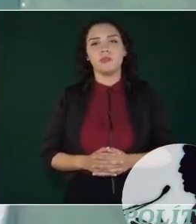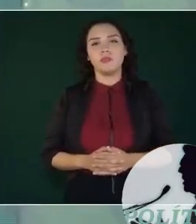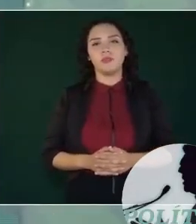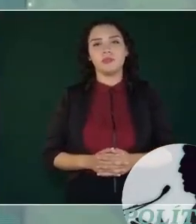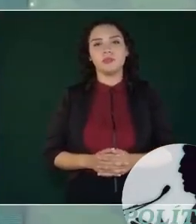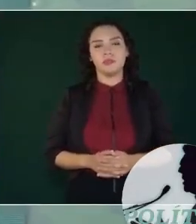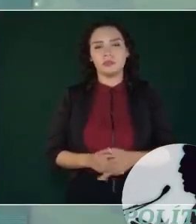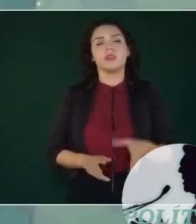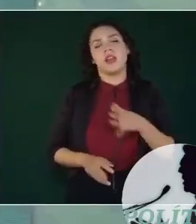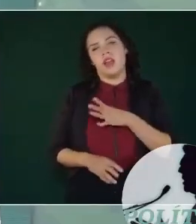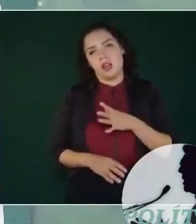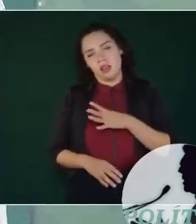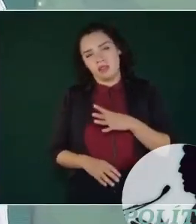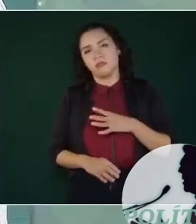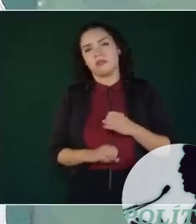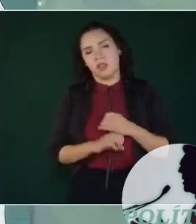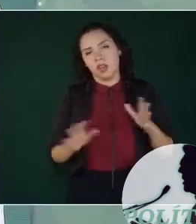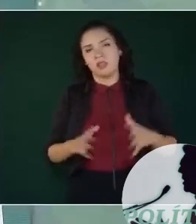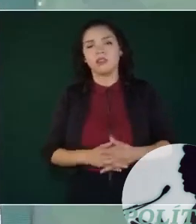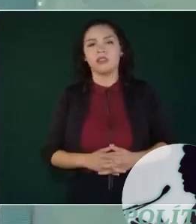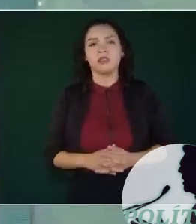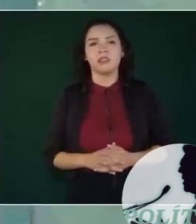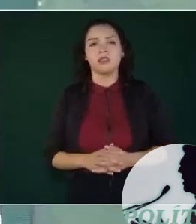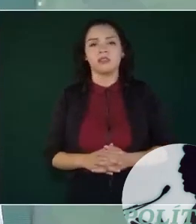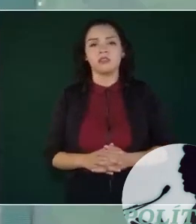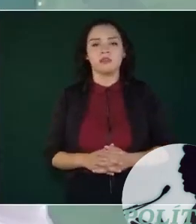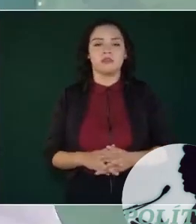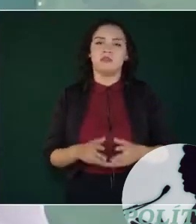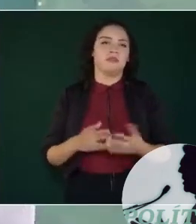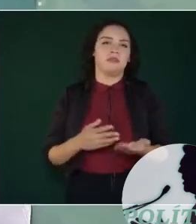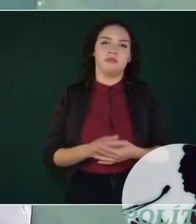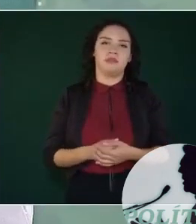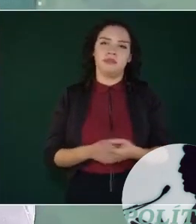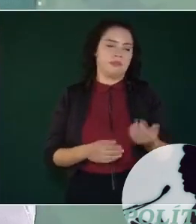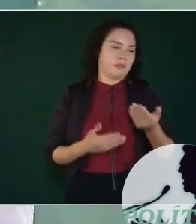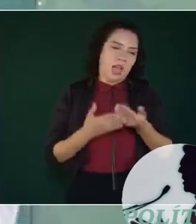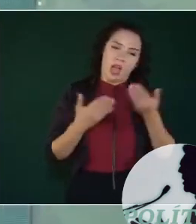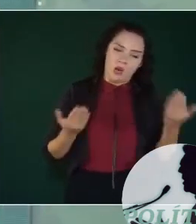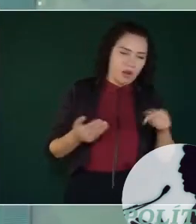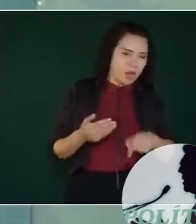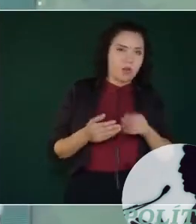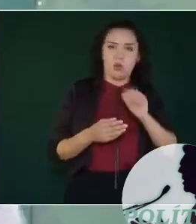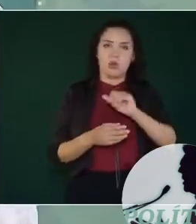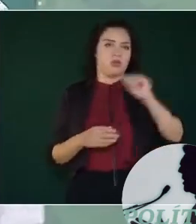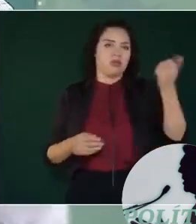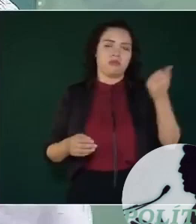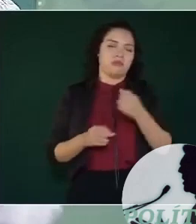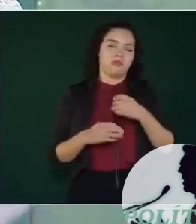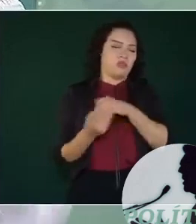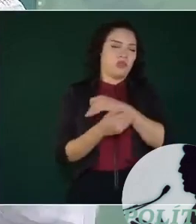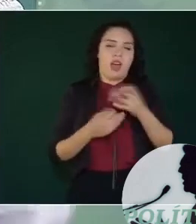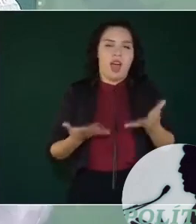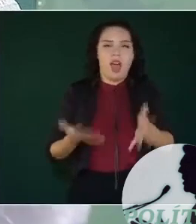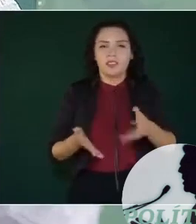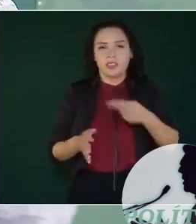hay en esto y en casi todo lo que hacemos, porque